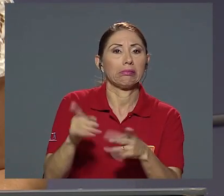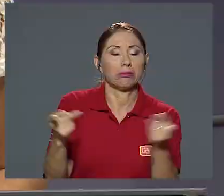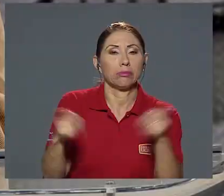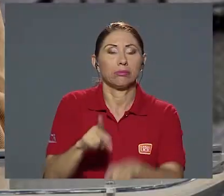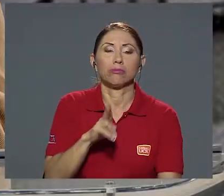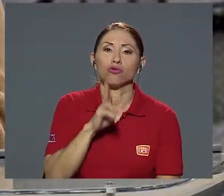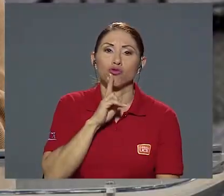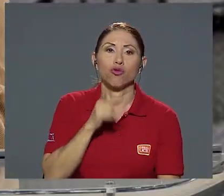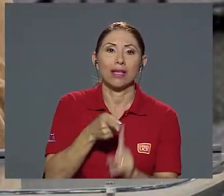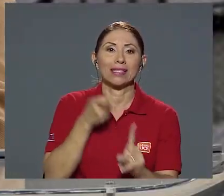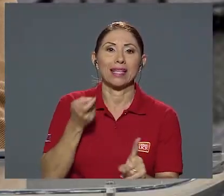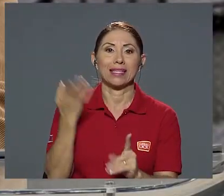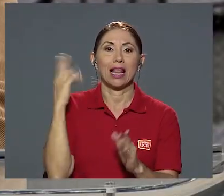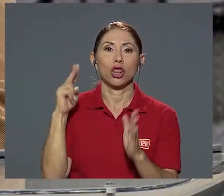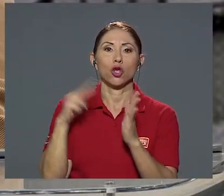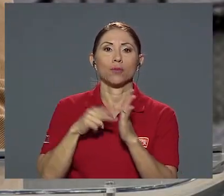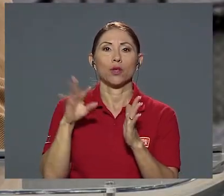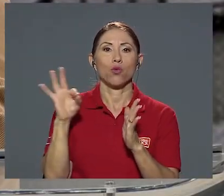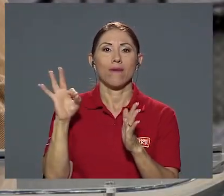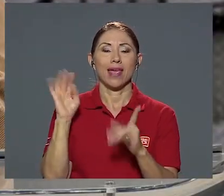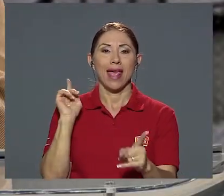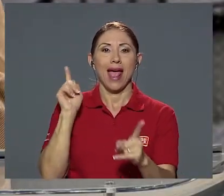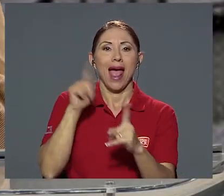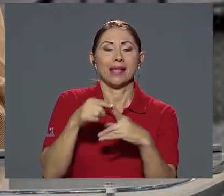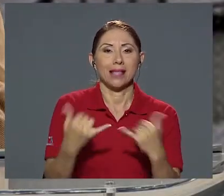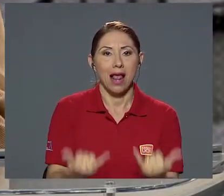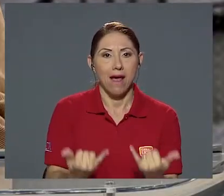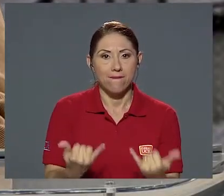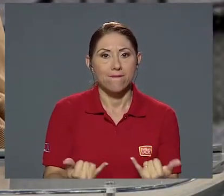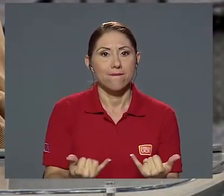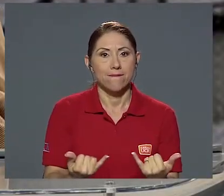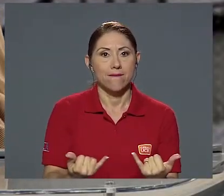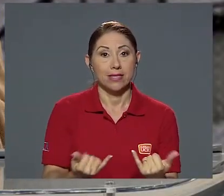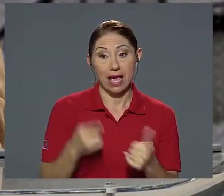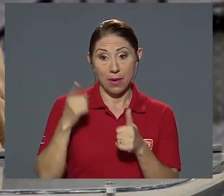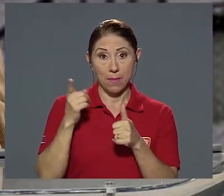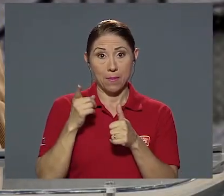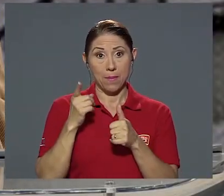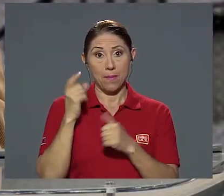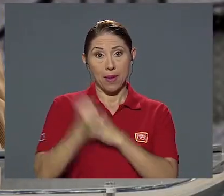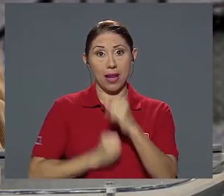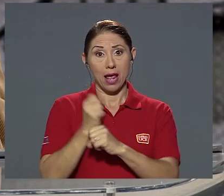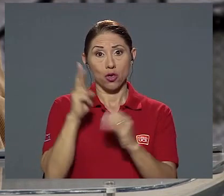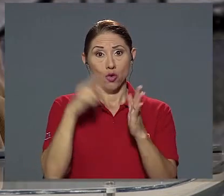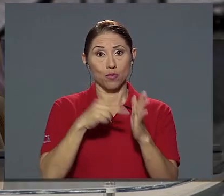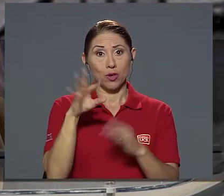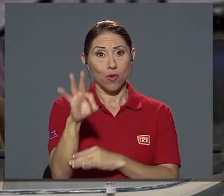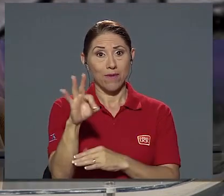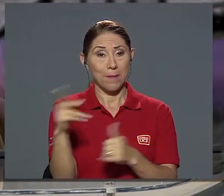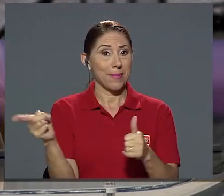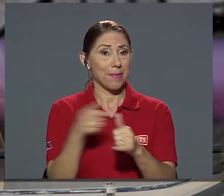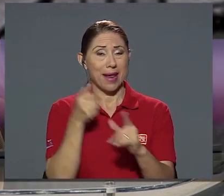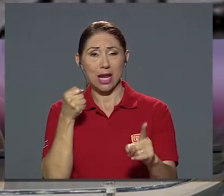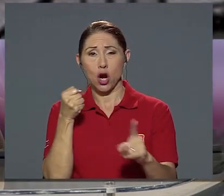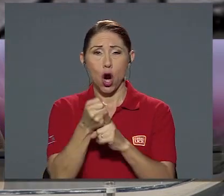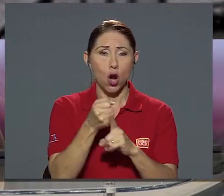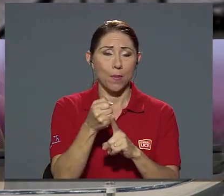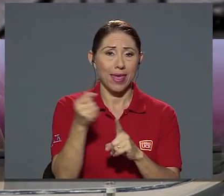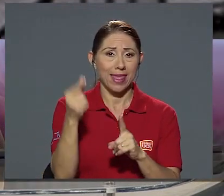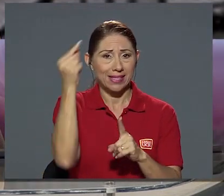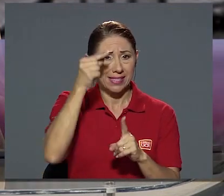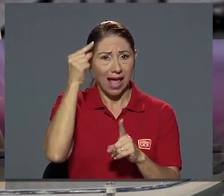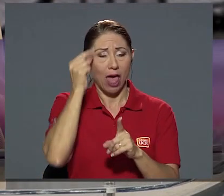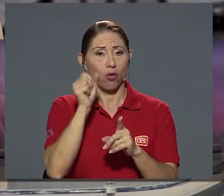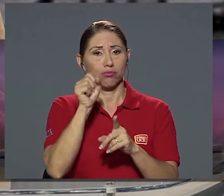que han ocurrido en Honduras desde el 2009 hasta la fecha, ¿verdad? 2009, el primer golpe de Estado que se dio en